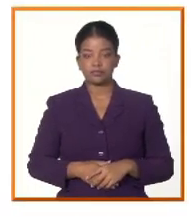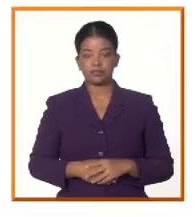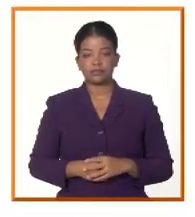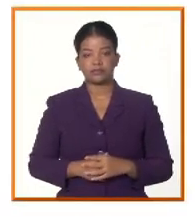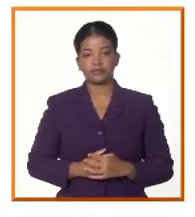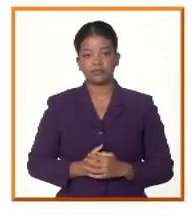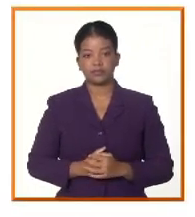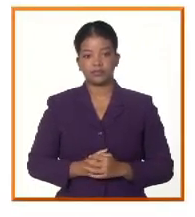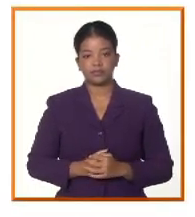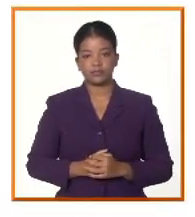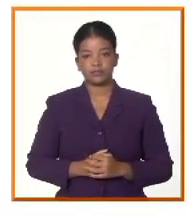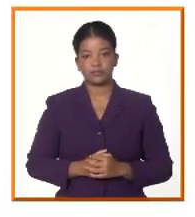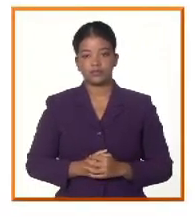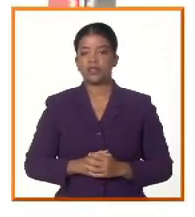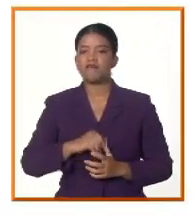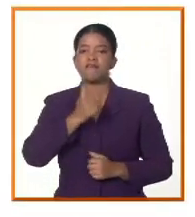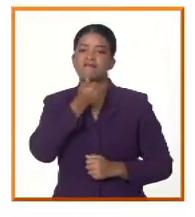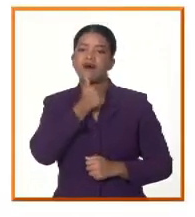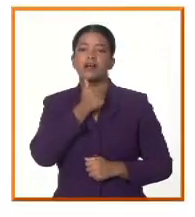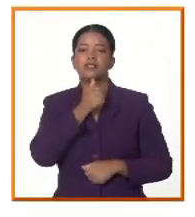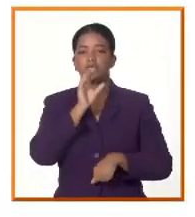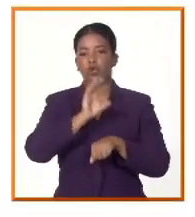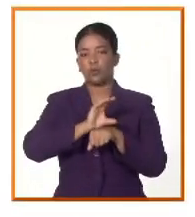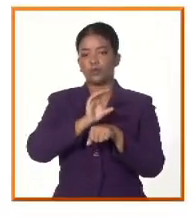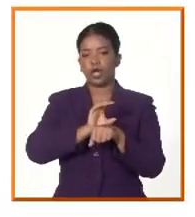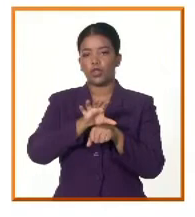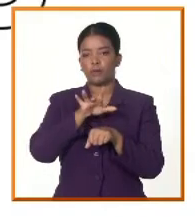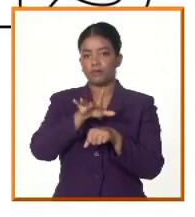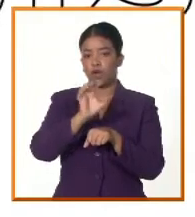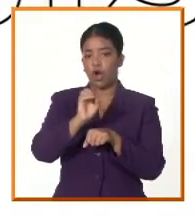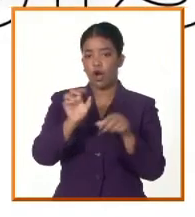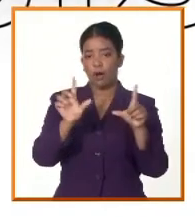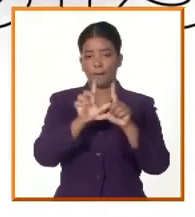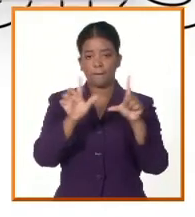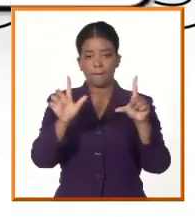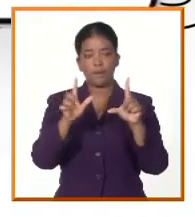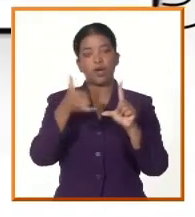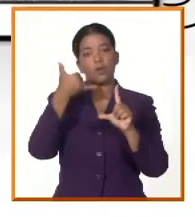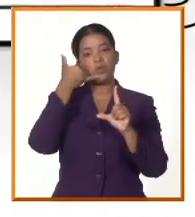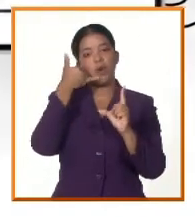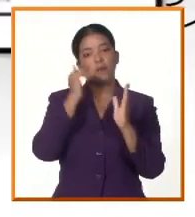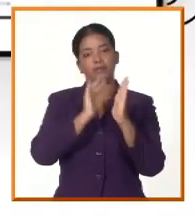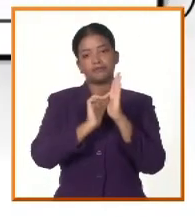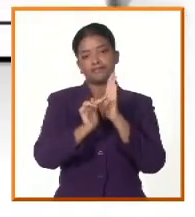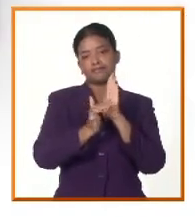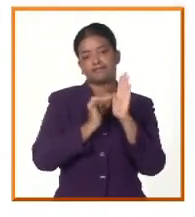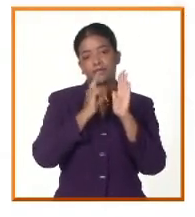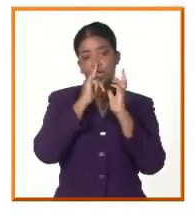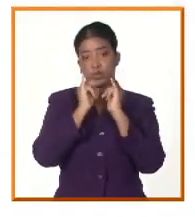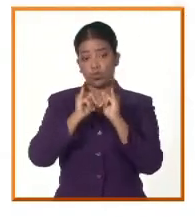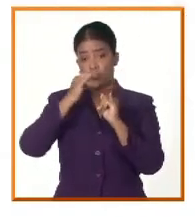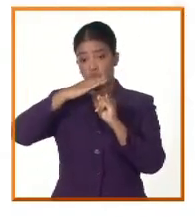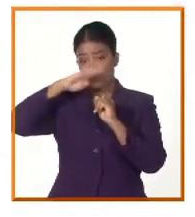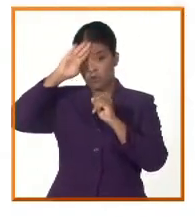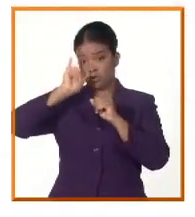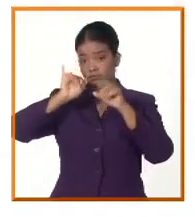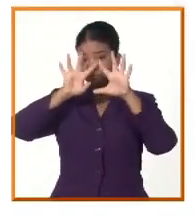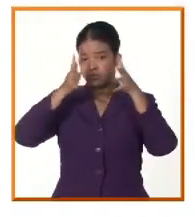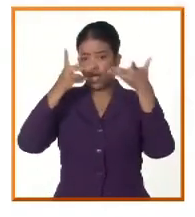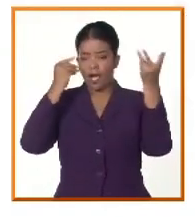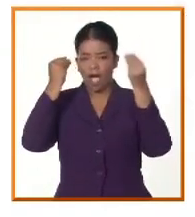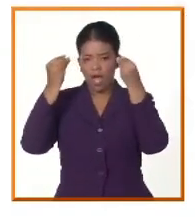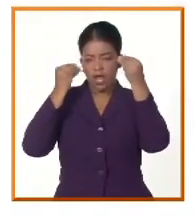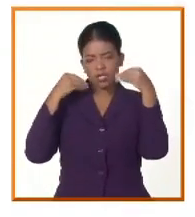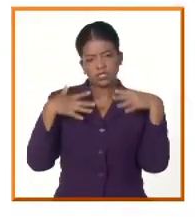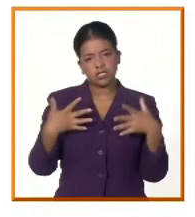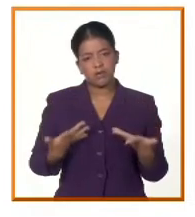al alcance de un clic o en la pantalla de tu móvil las noticias de Cuba y el mundo el análisis a profundidad de los acontecimientos la